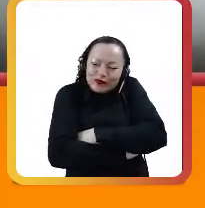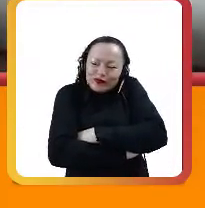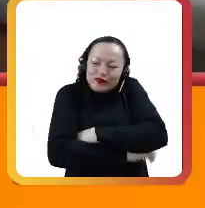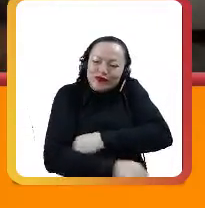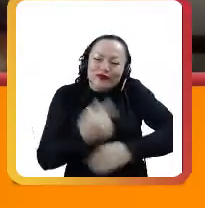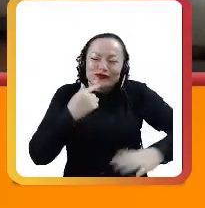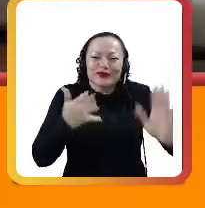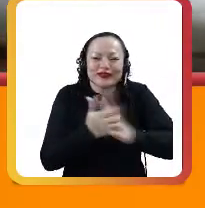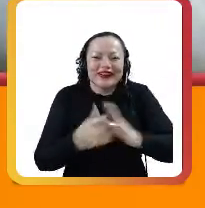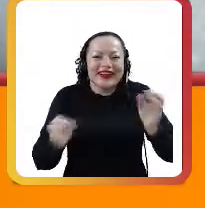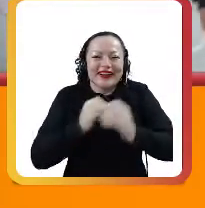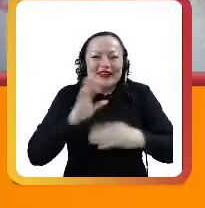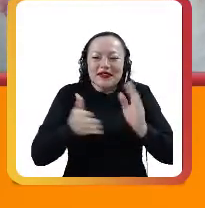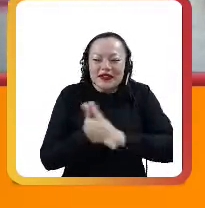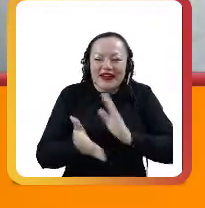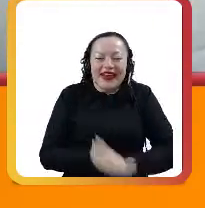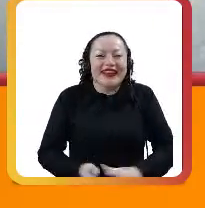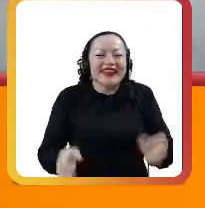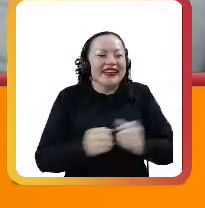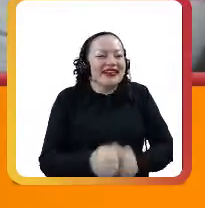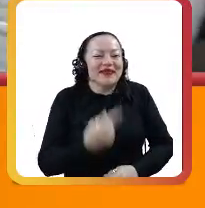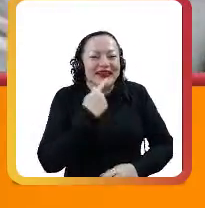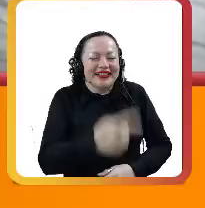Que no hubo. Miguel está protestando también.